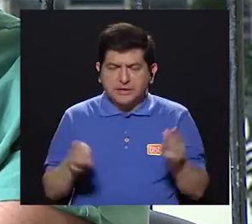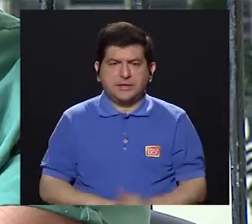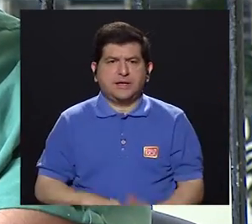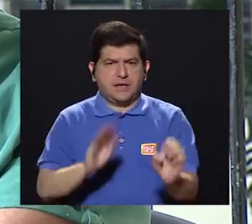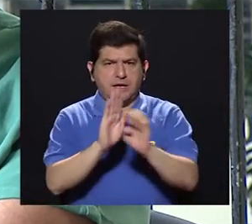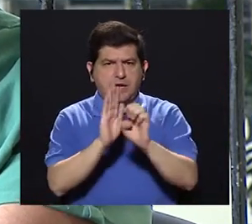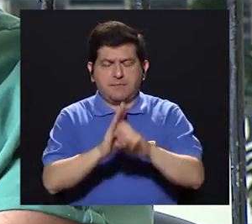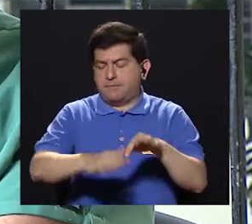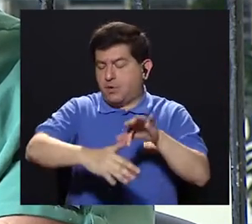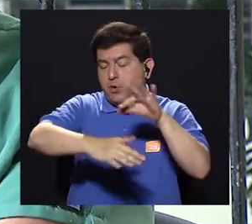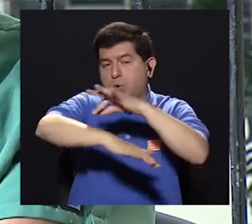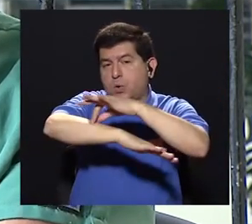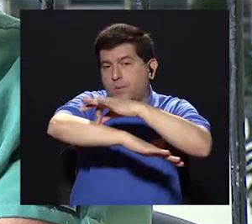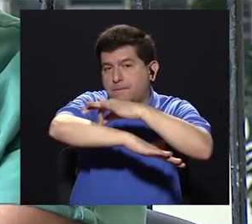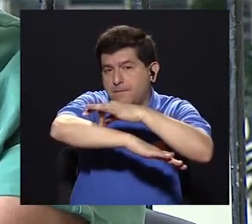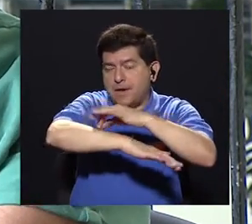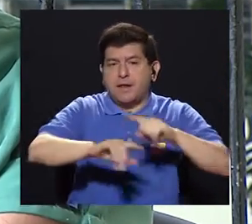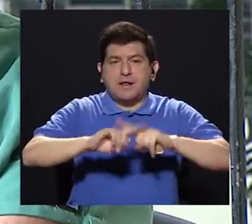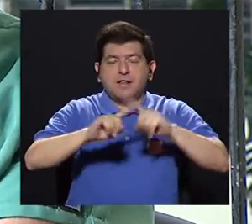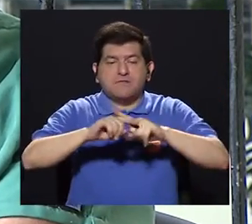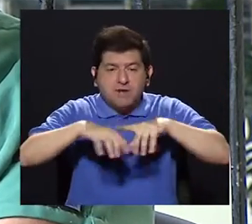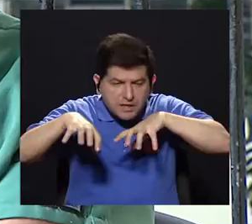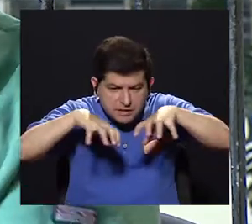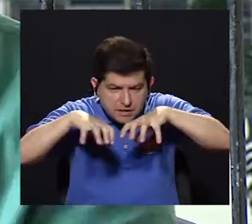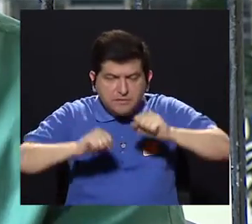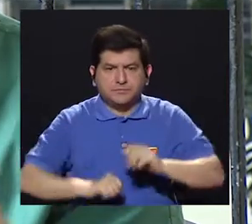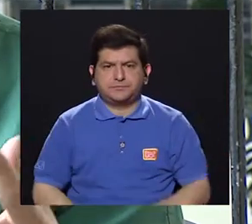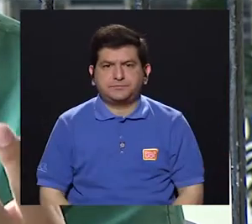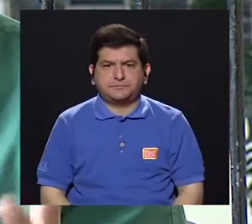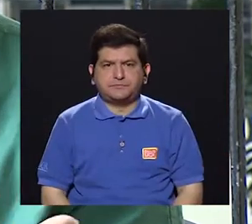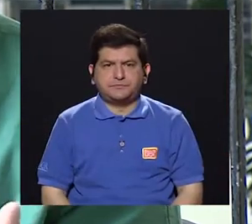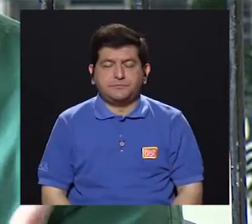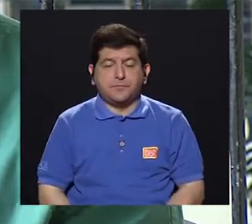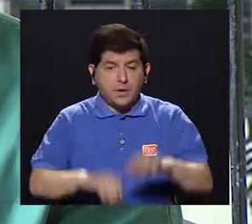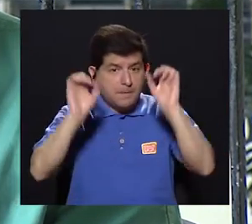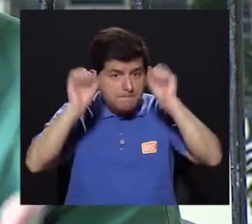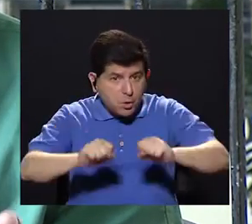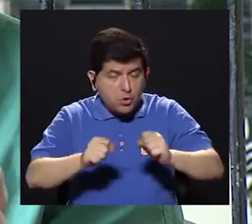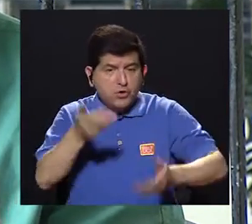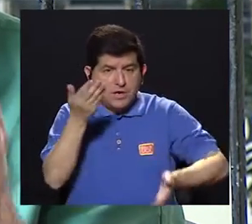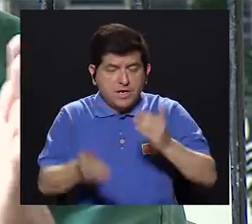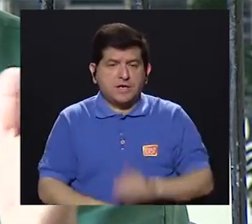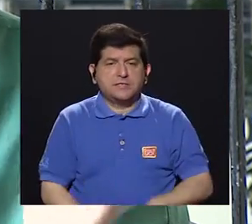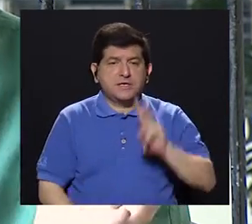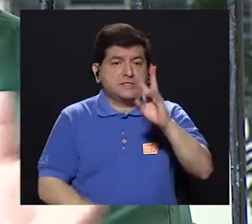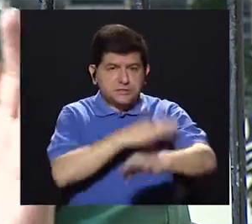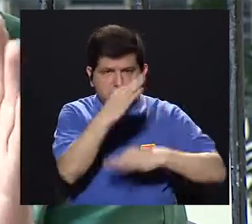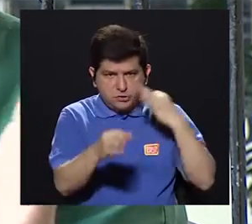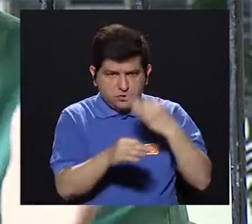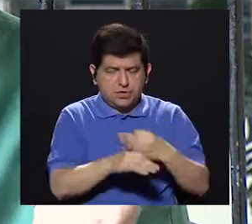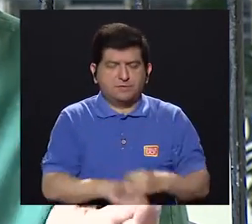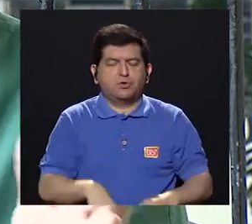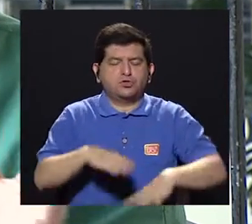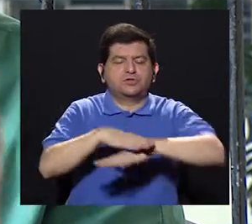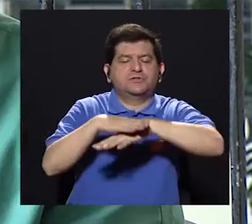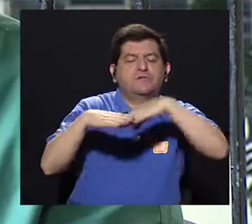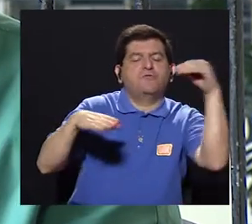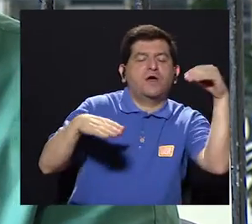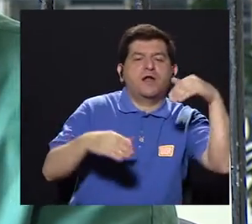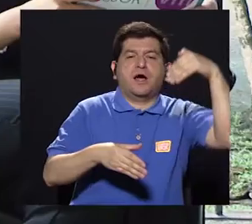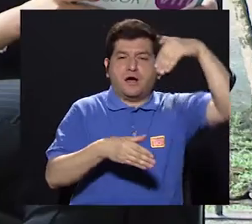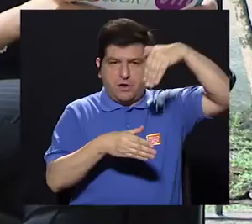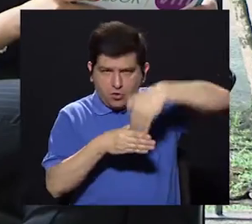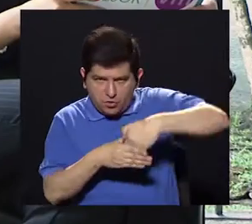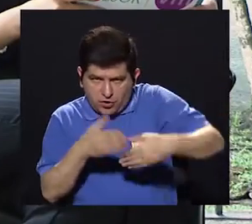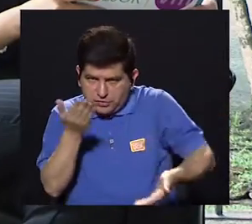ejemplo, con nuestra piel, hay tipos de reacciones. La exposición podría ser de dos maneras, externa o